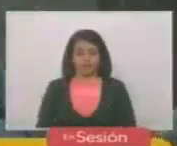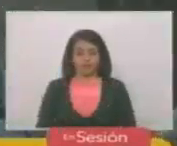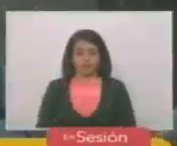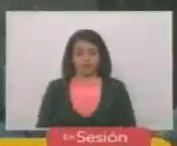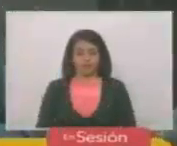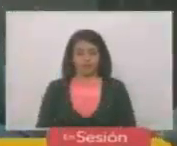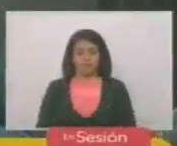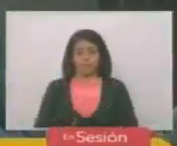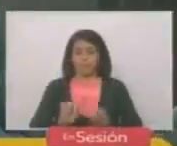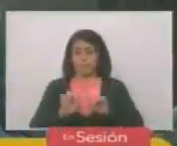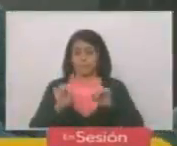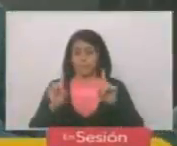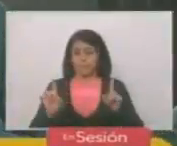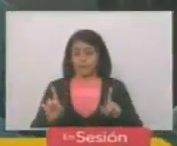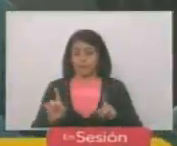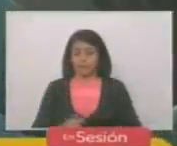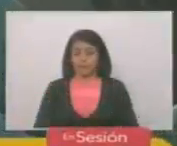Pero,